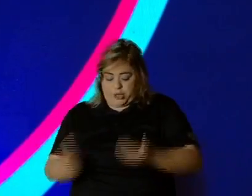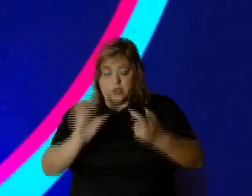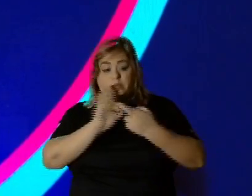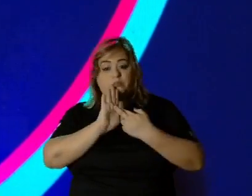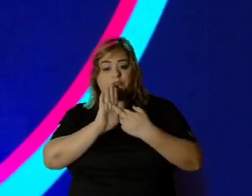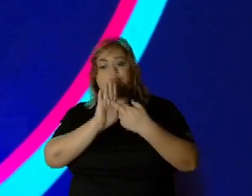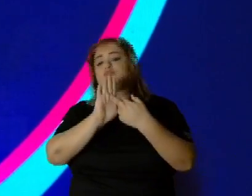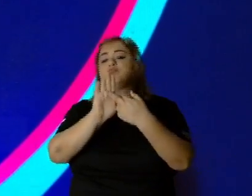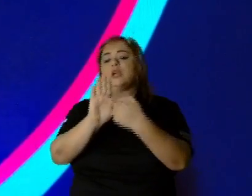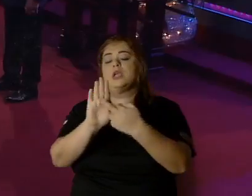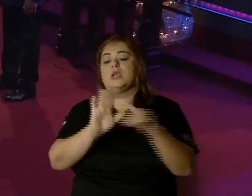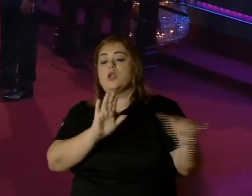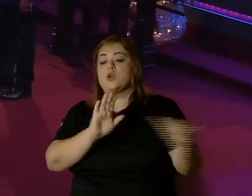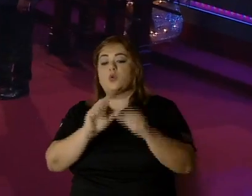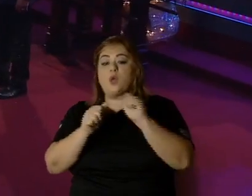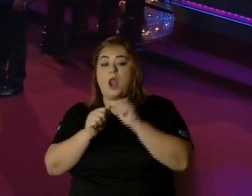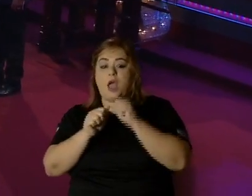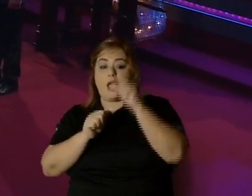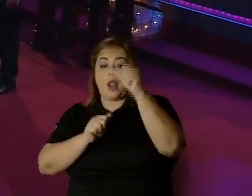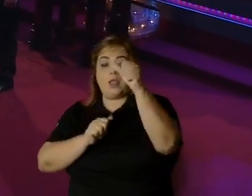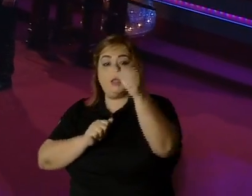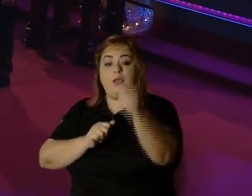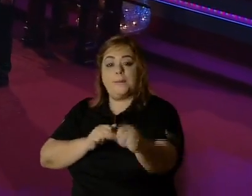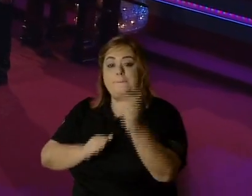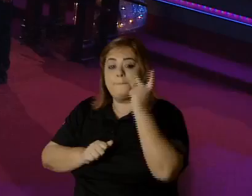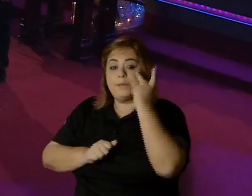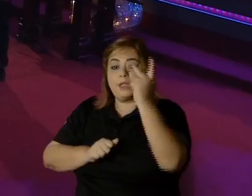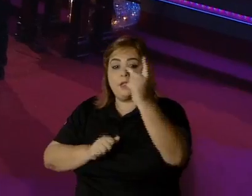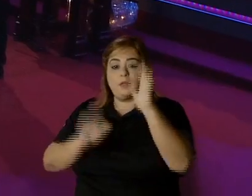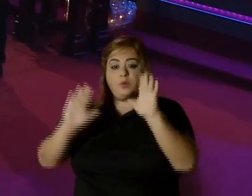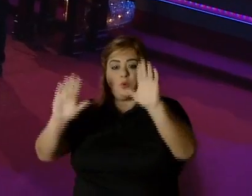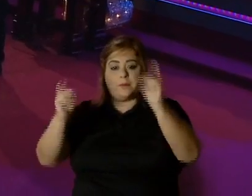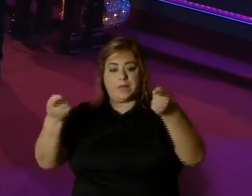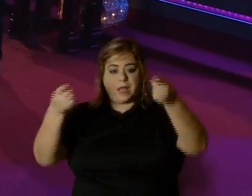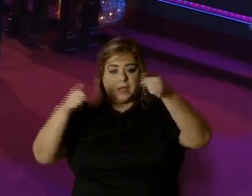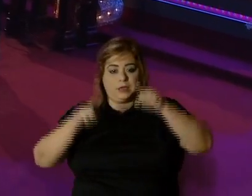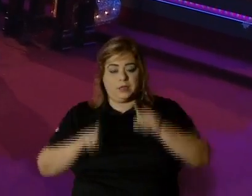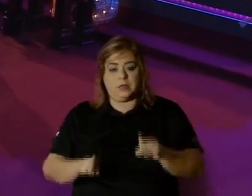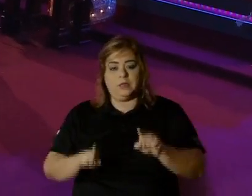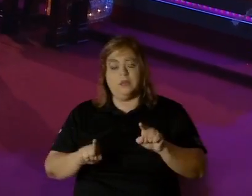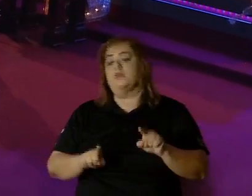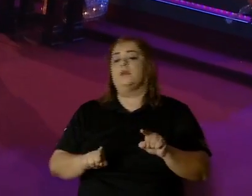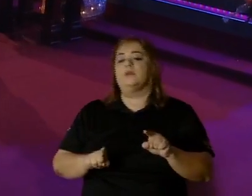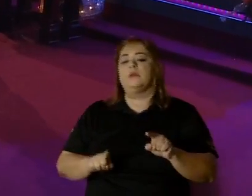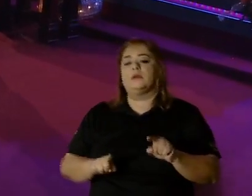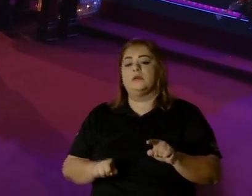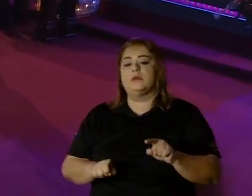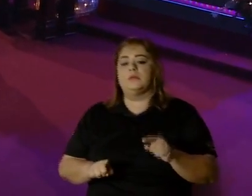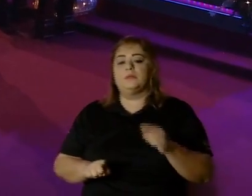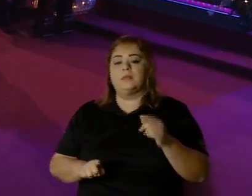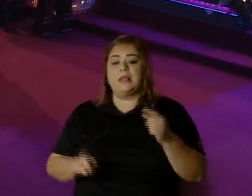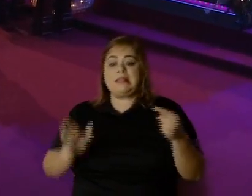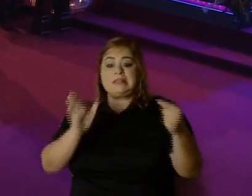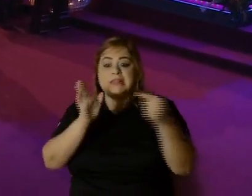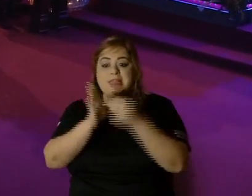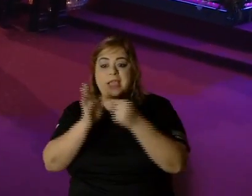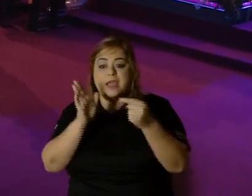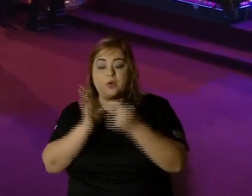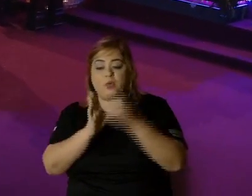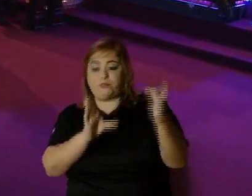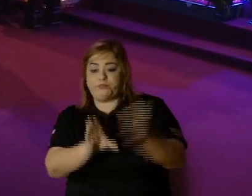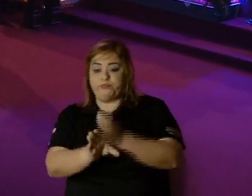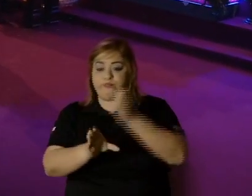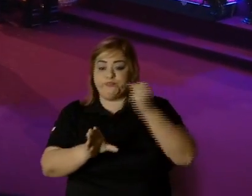la distancia. Vemos los milagros ya ocurriendo, gloria a Dios, de saldos de deuda, de saldos, gloria a Dios, de